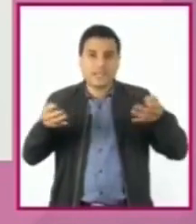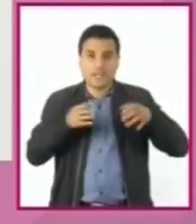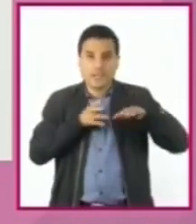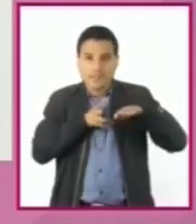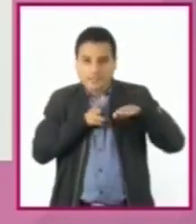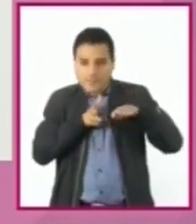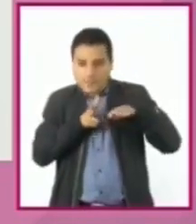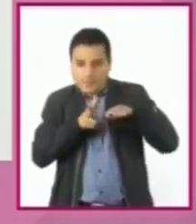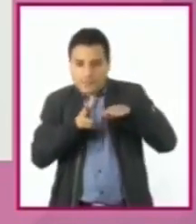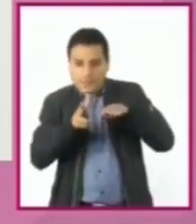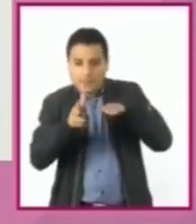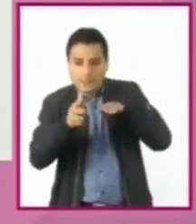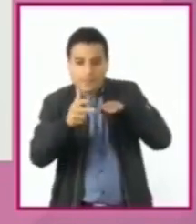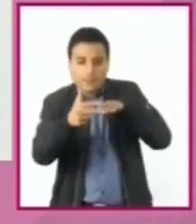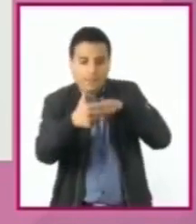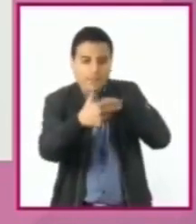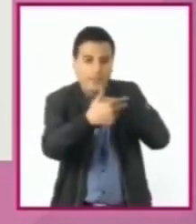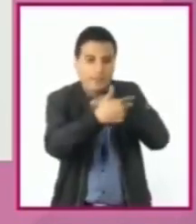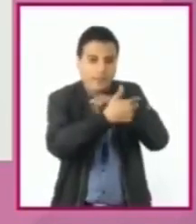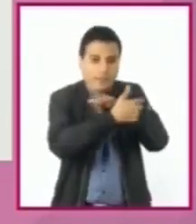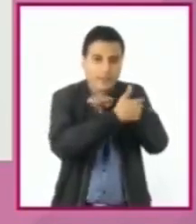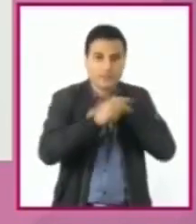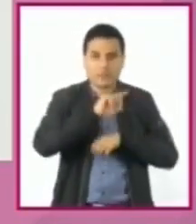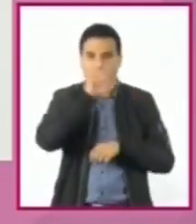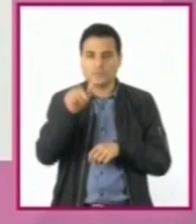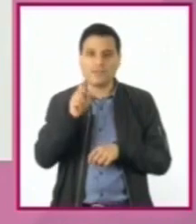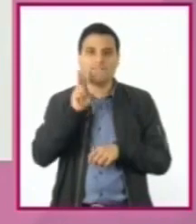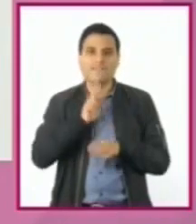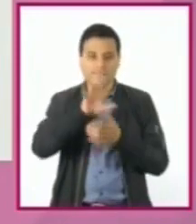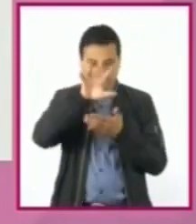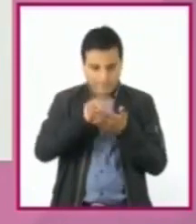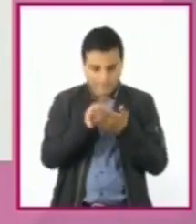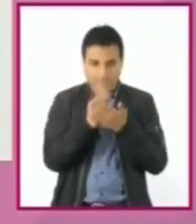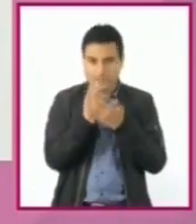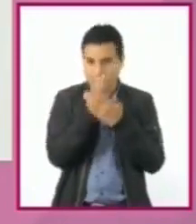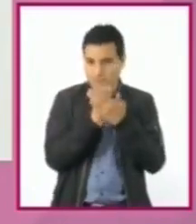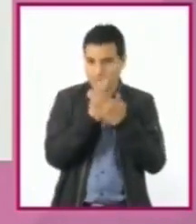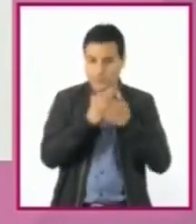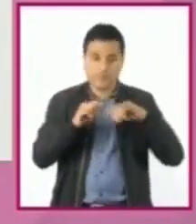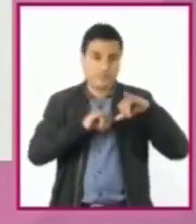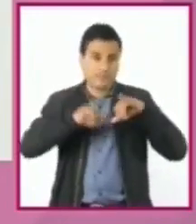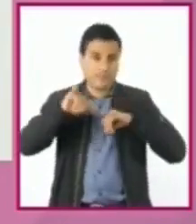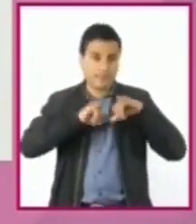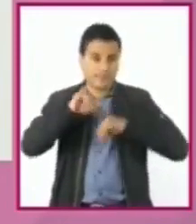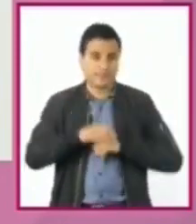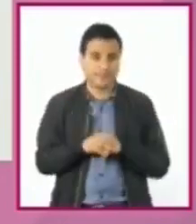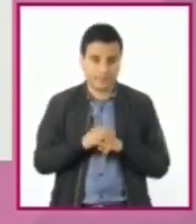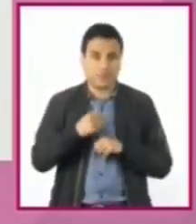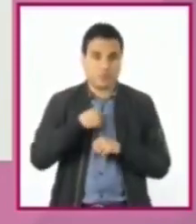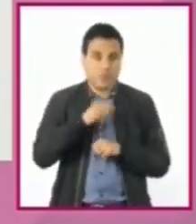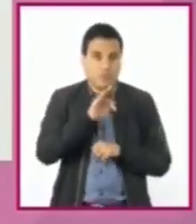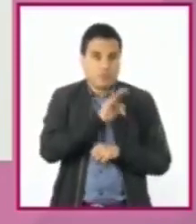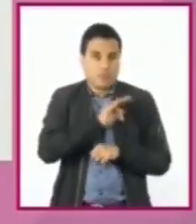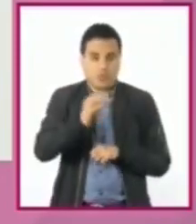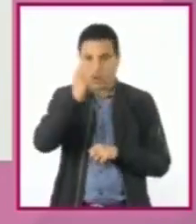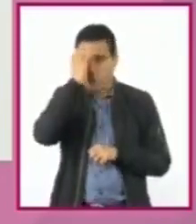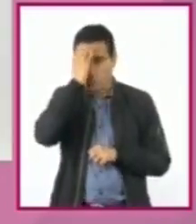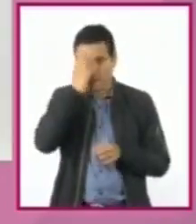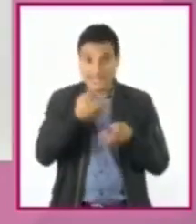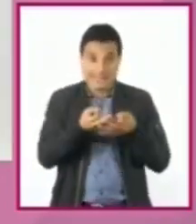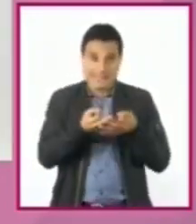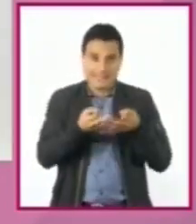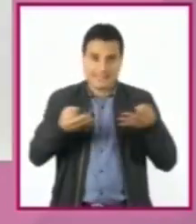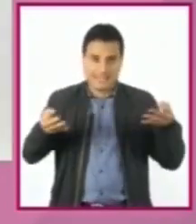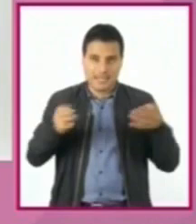para bordear y representar la masa continental. De esta manera tenían un conocimiento de los territorios que